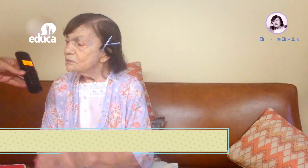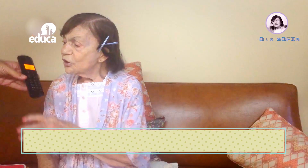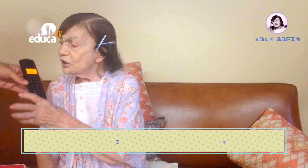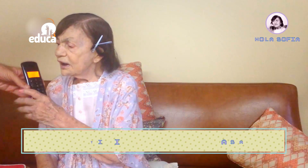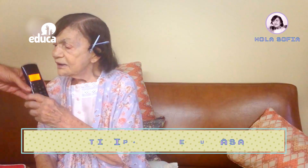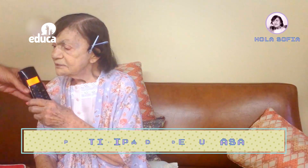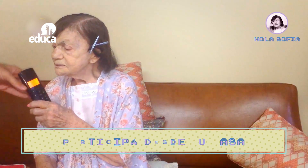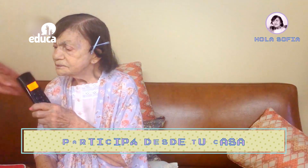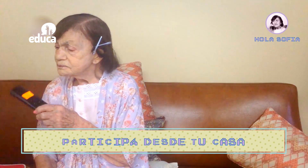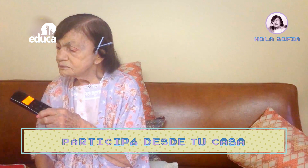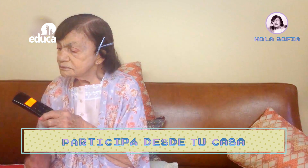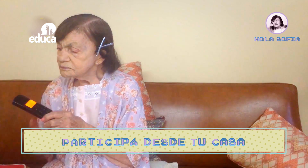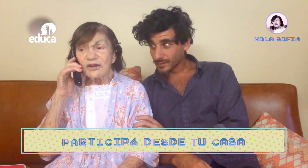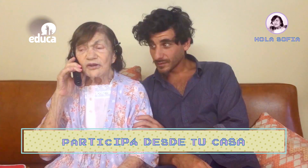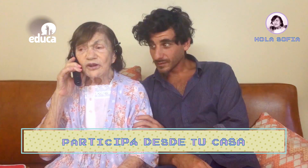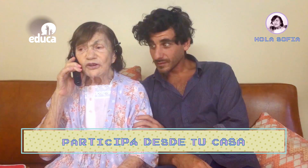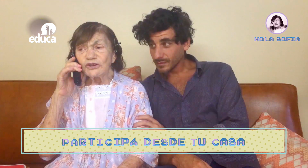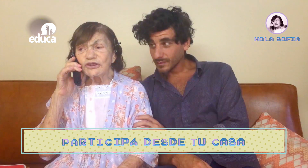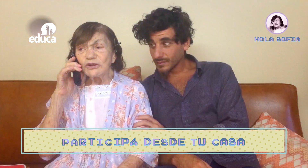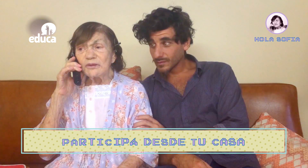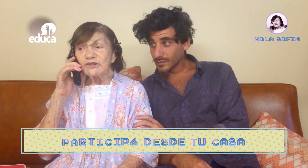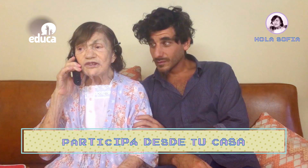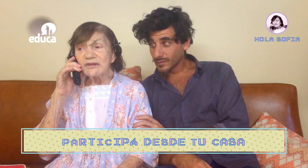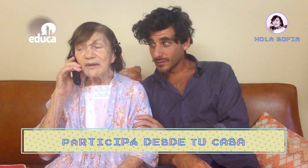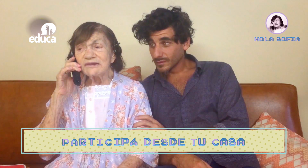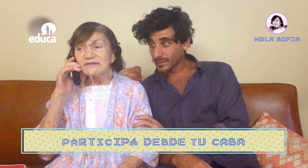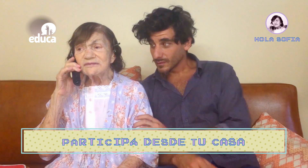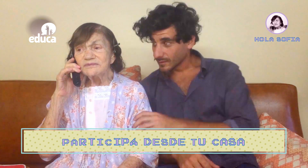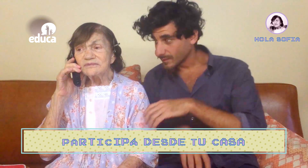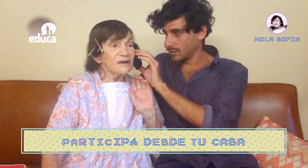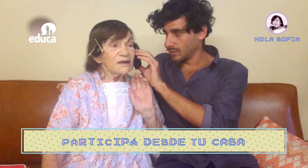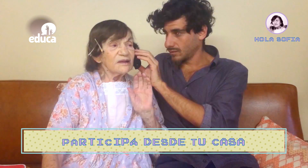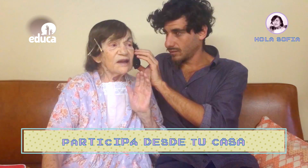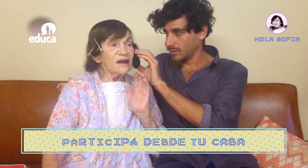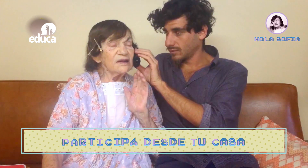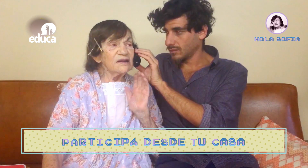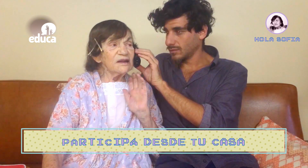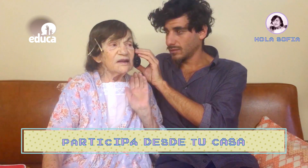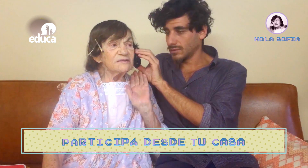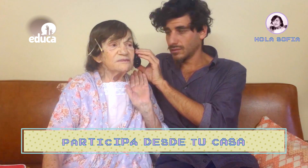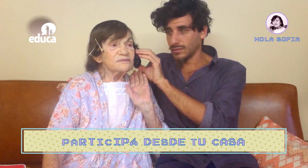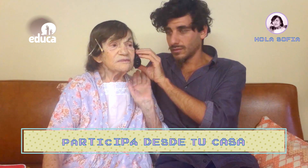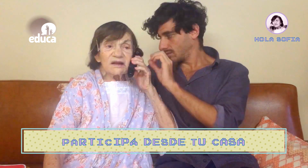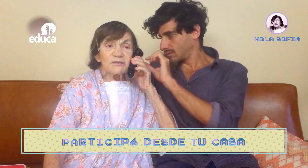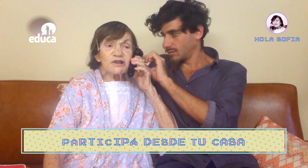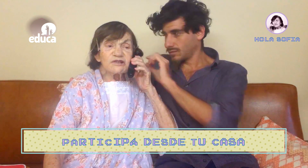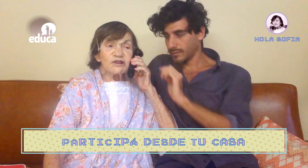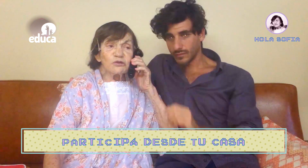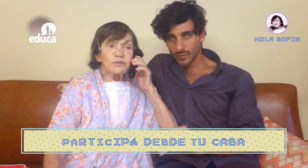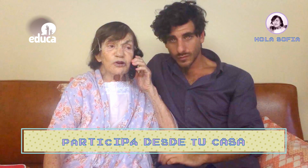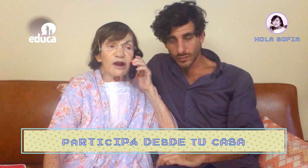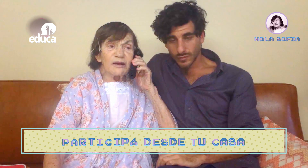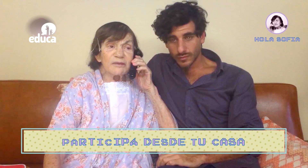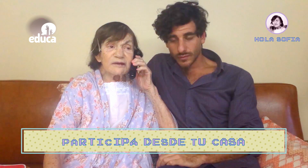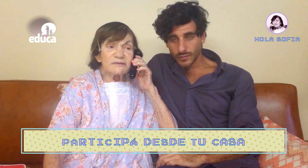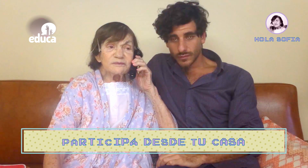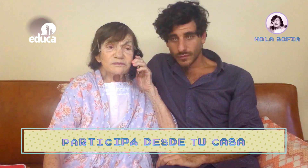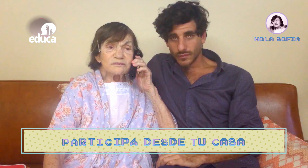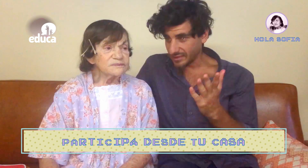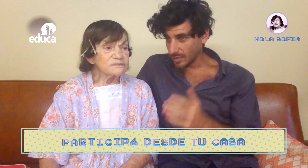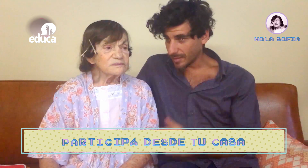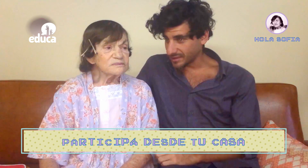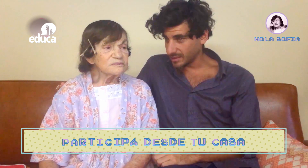por mi parte no sé cómo te llamas está en líos estamos haciendo un programa